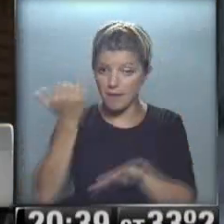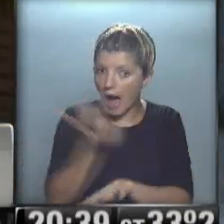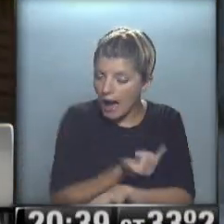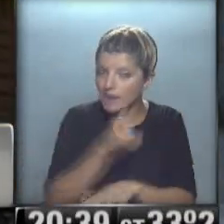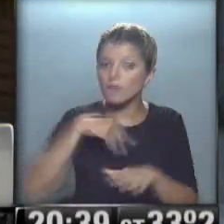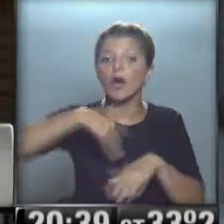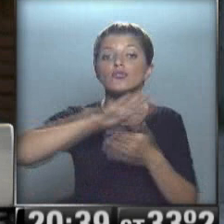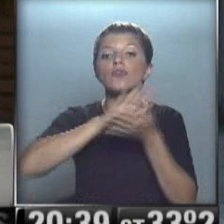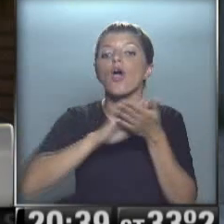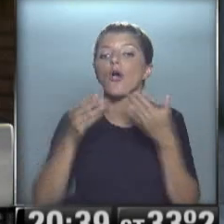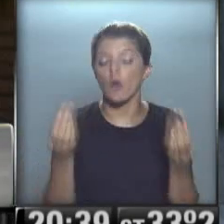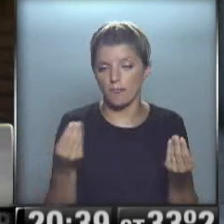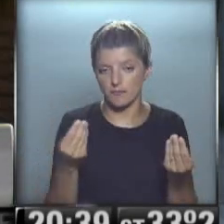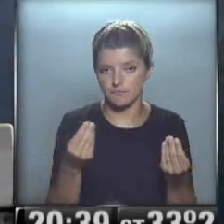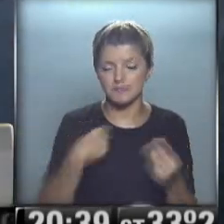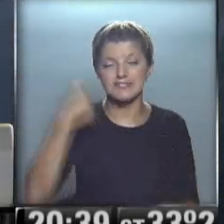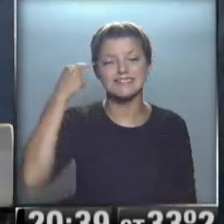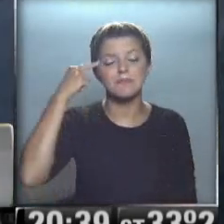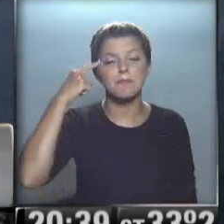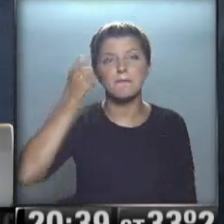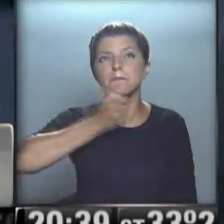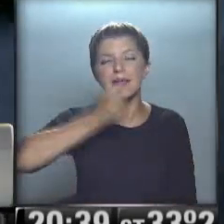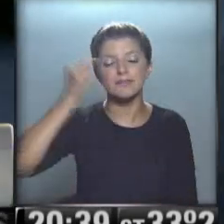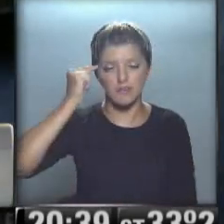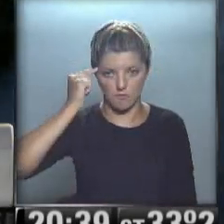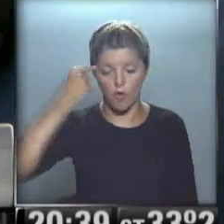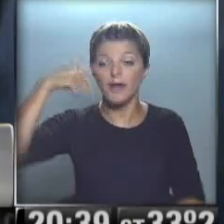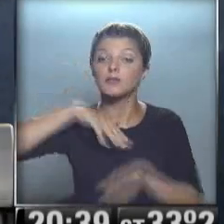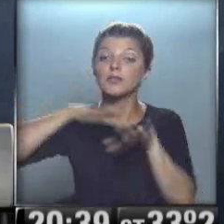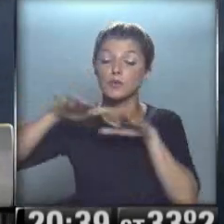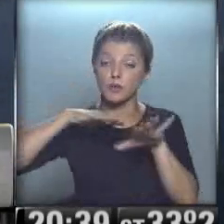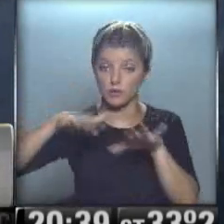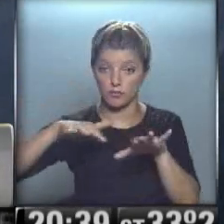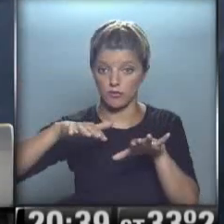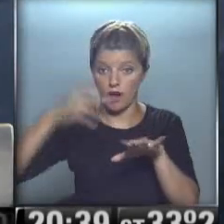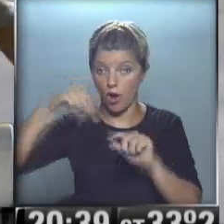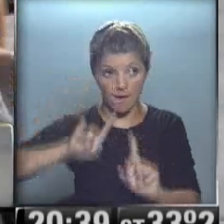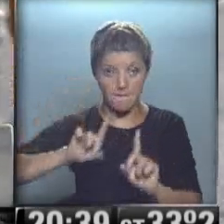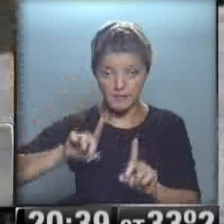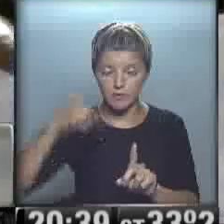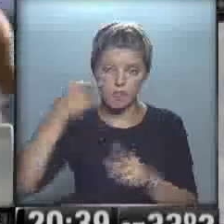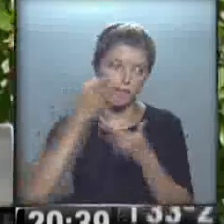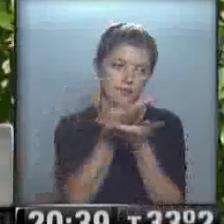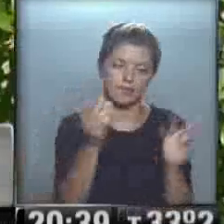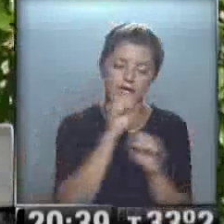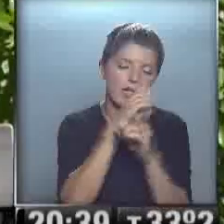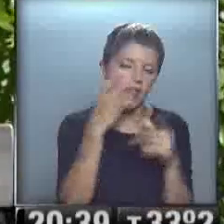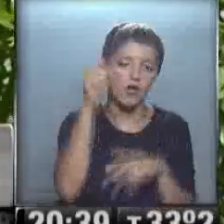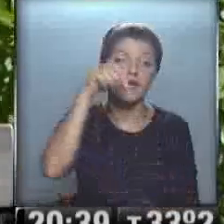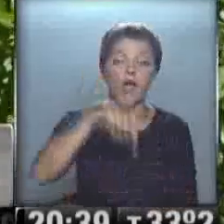sucediéndose no si nos remitimos a lo que está sucediendo queda eh eh clarísima evidencia que el